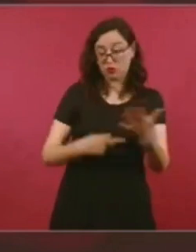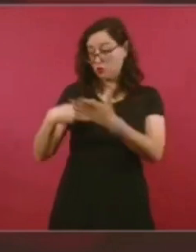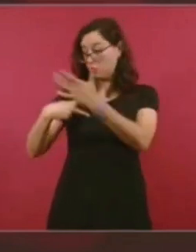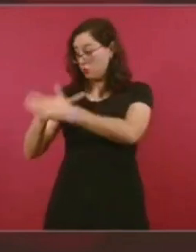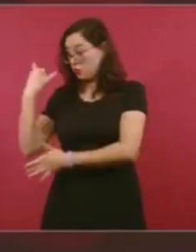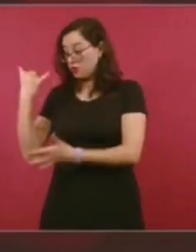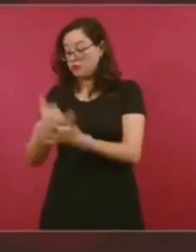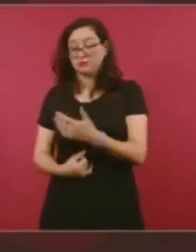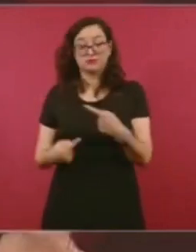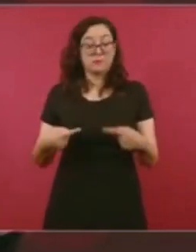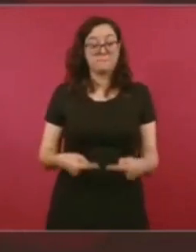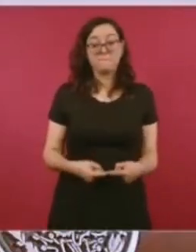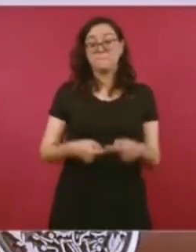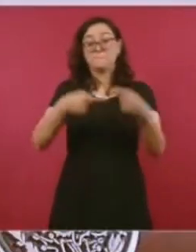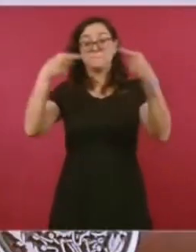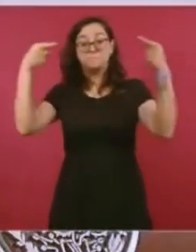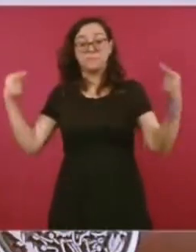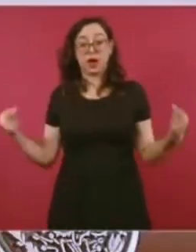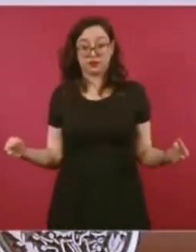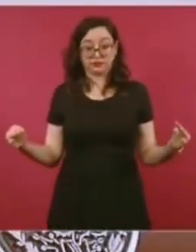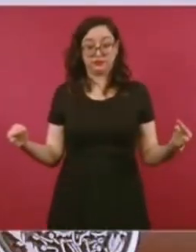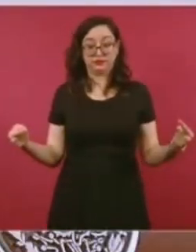que haya